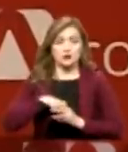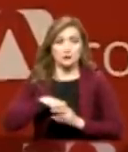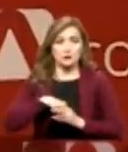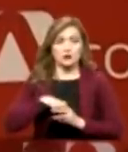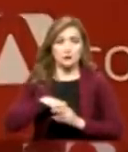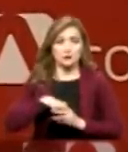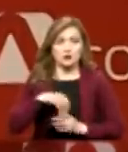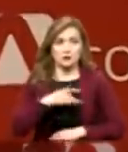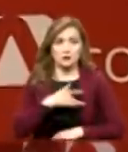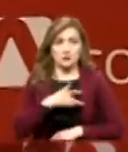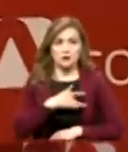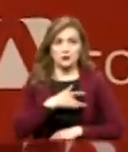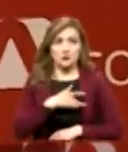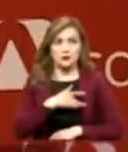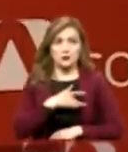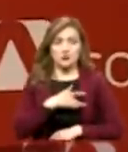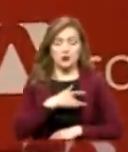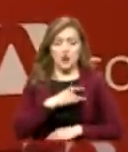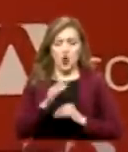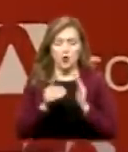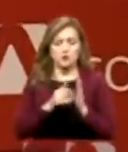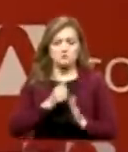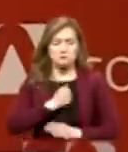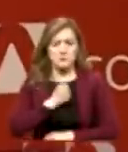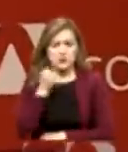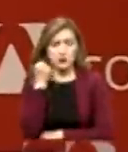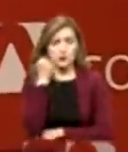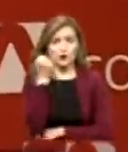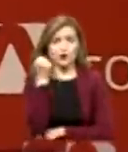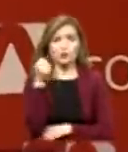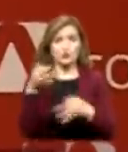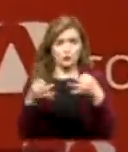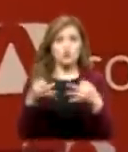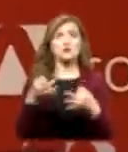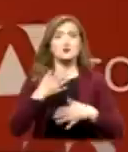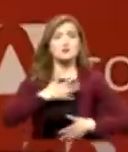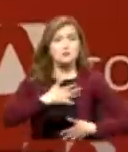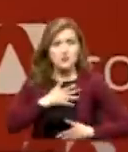de sentir que te vulneraron y tienes derecho a la justicia,